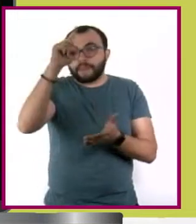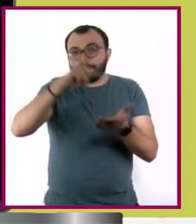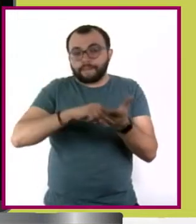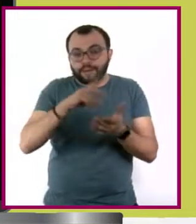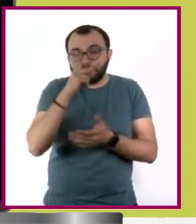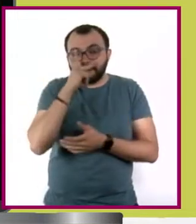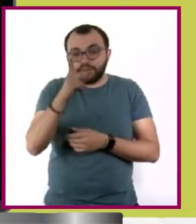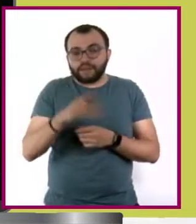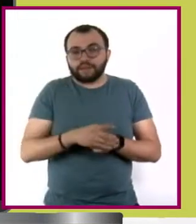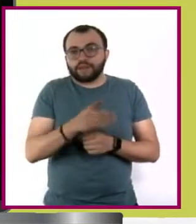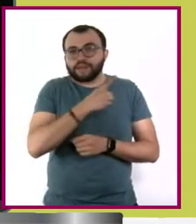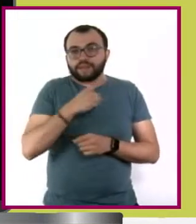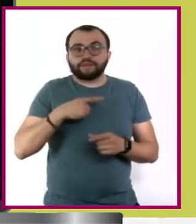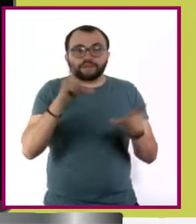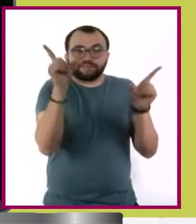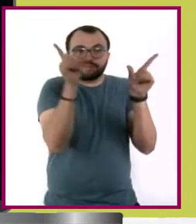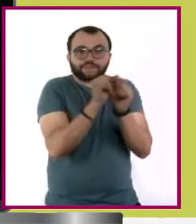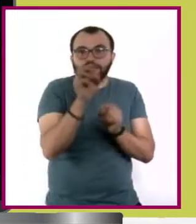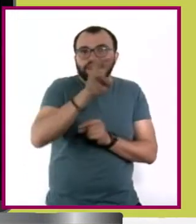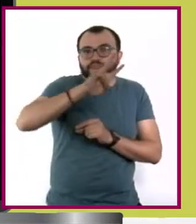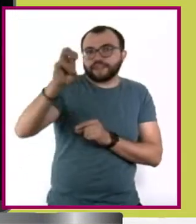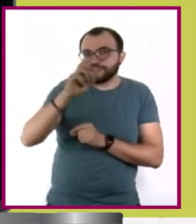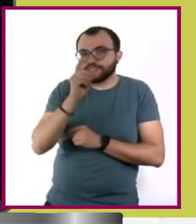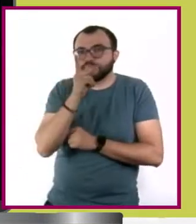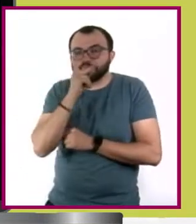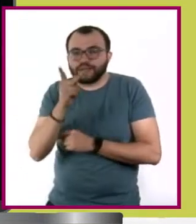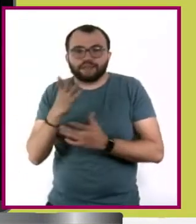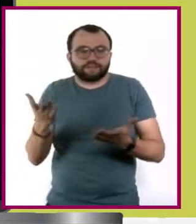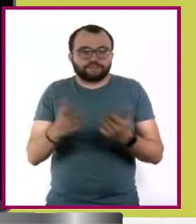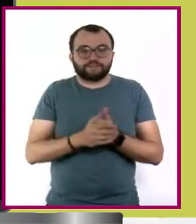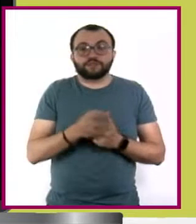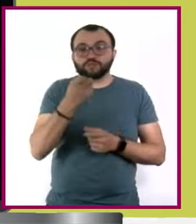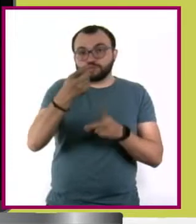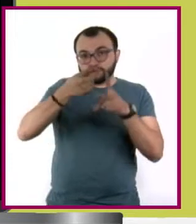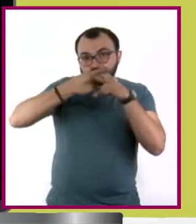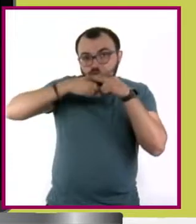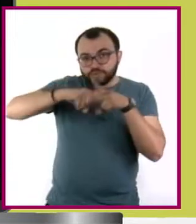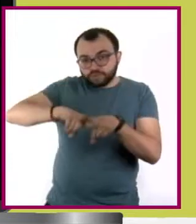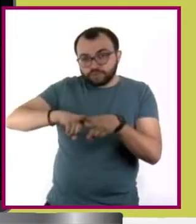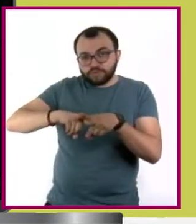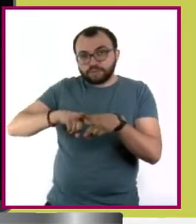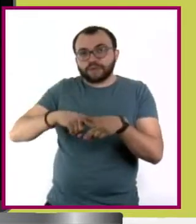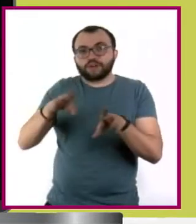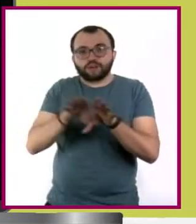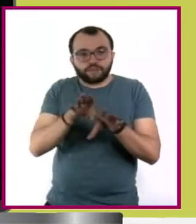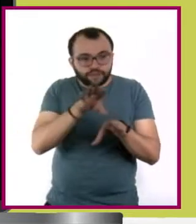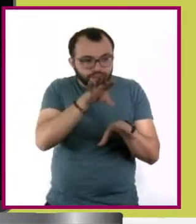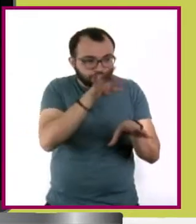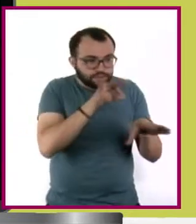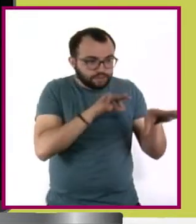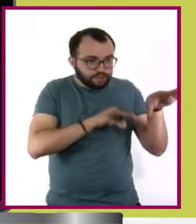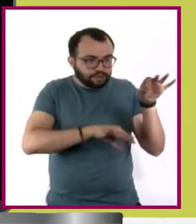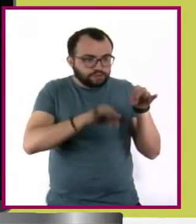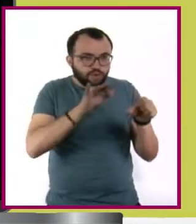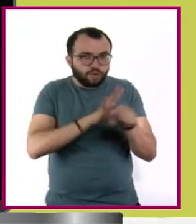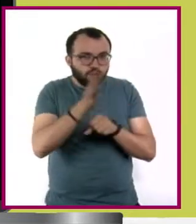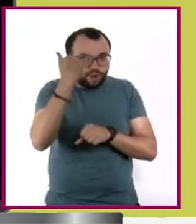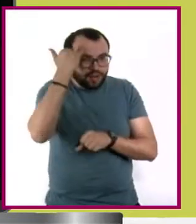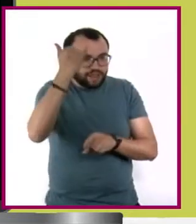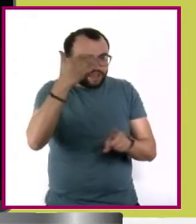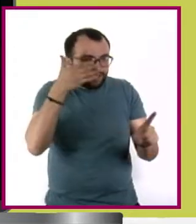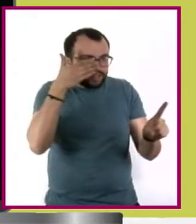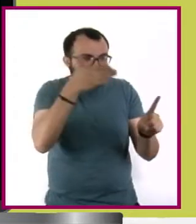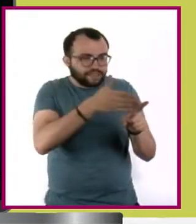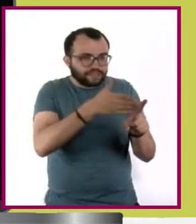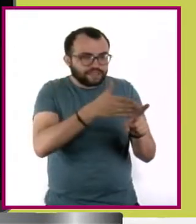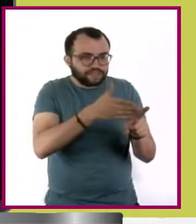decir, resúmelo a 300. Entonces tú empiezas a seleccionar las ideas centrales, lo